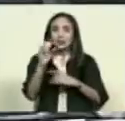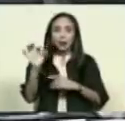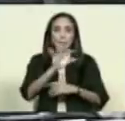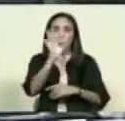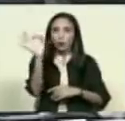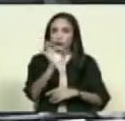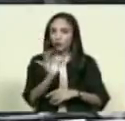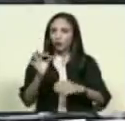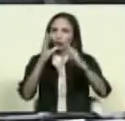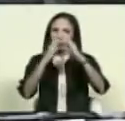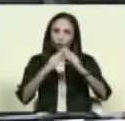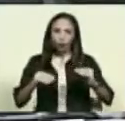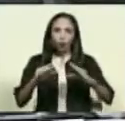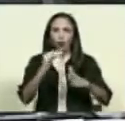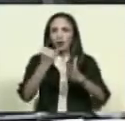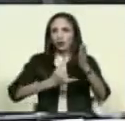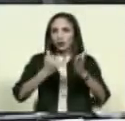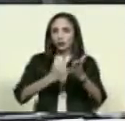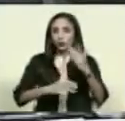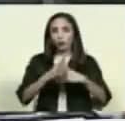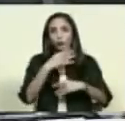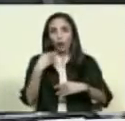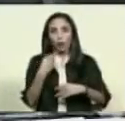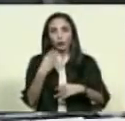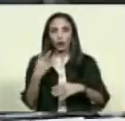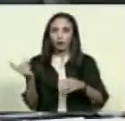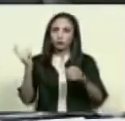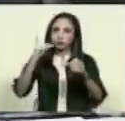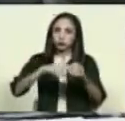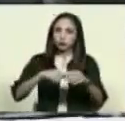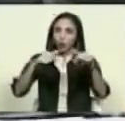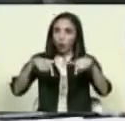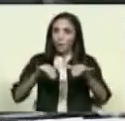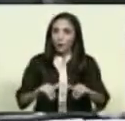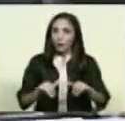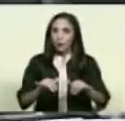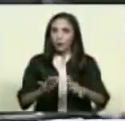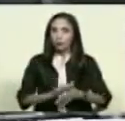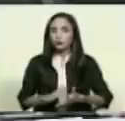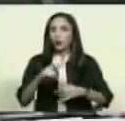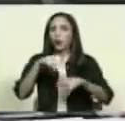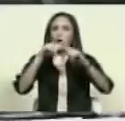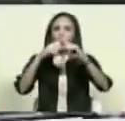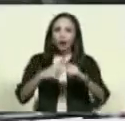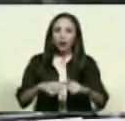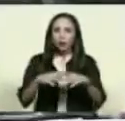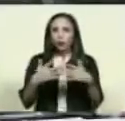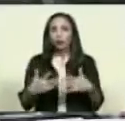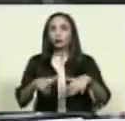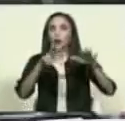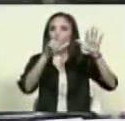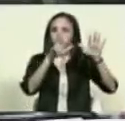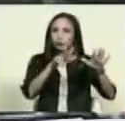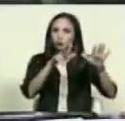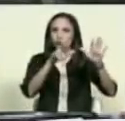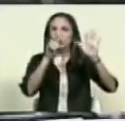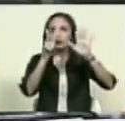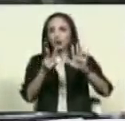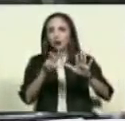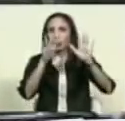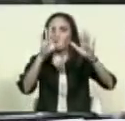100% de todos los inscritos en el plan Chamba Juvenil. Hoy estamos llegando a la cifra de